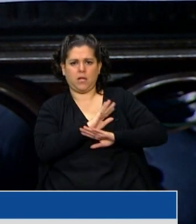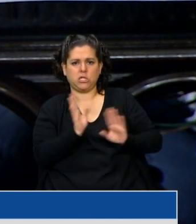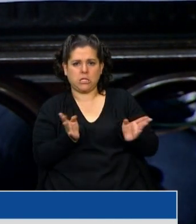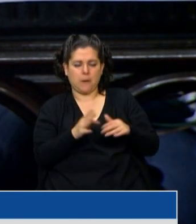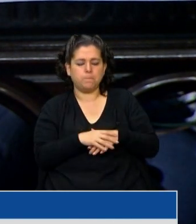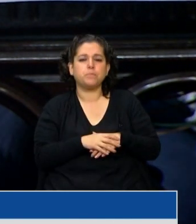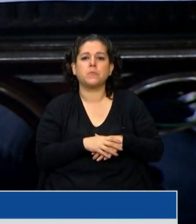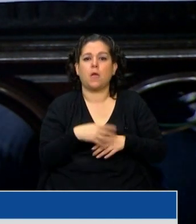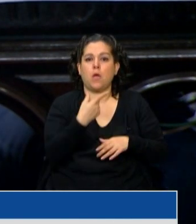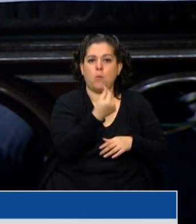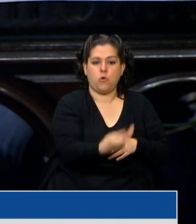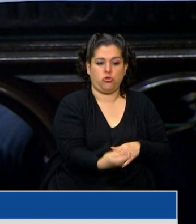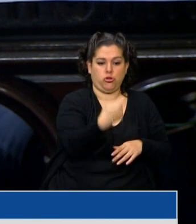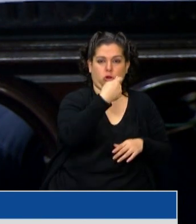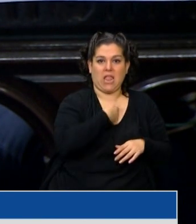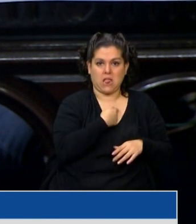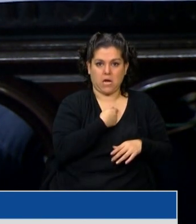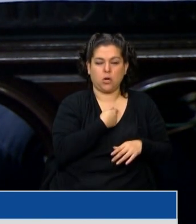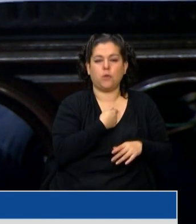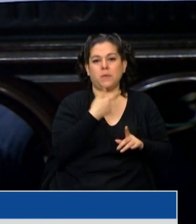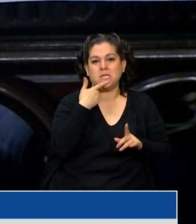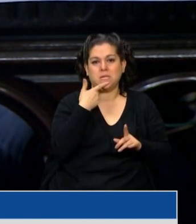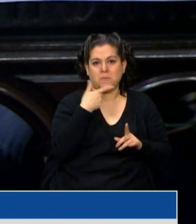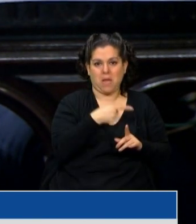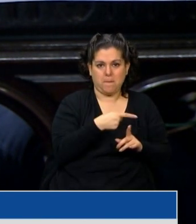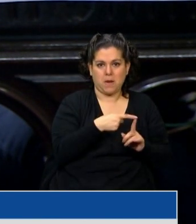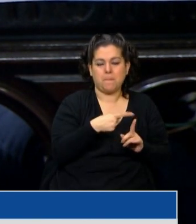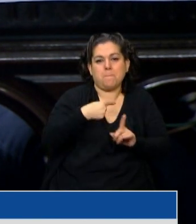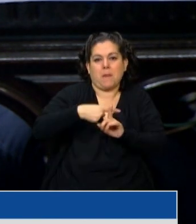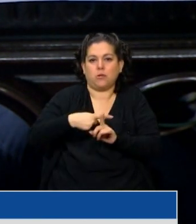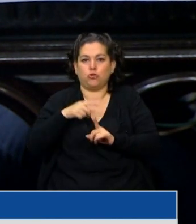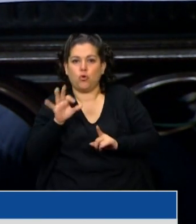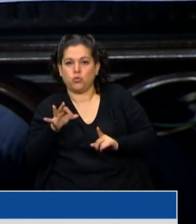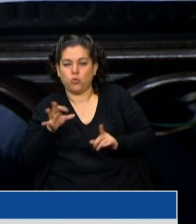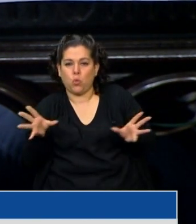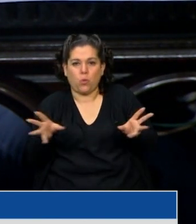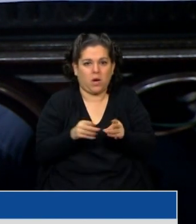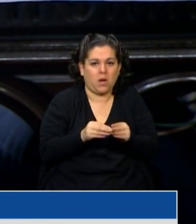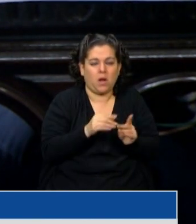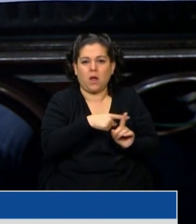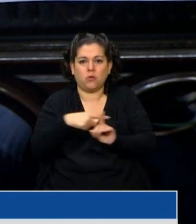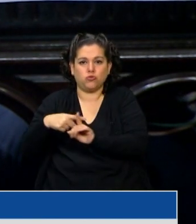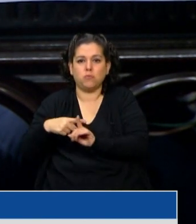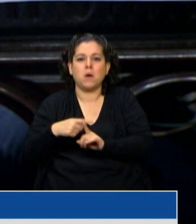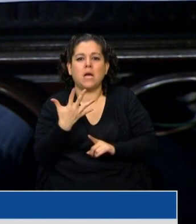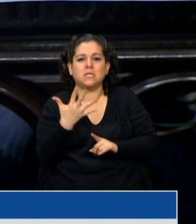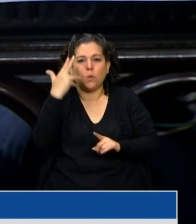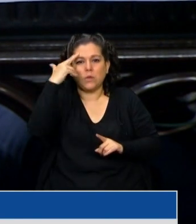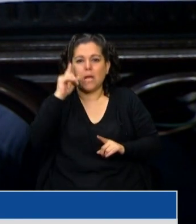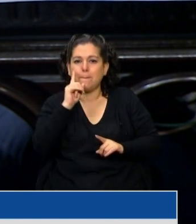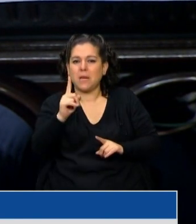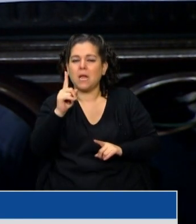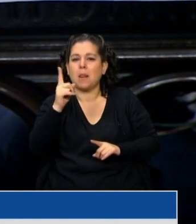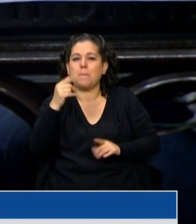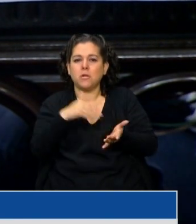Entre el monto reintegrado en septiembre y en octubre hay 50.000 millones